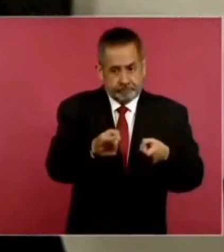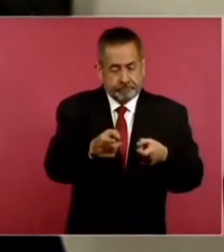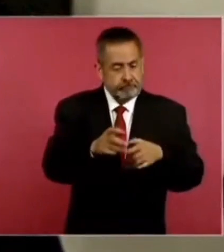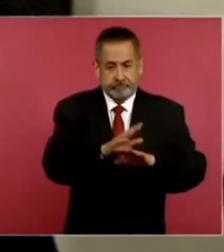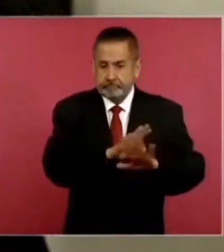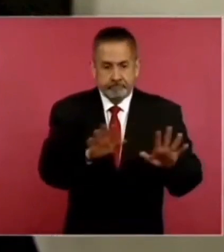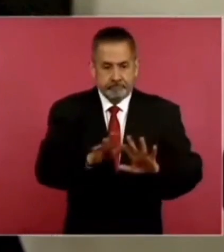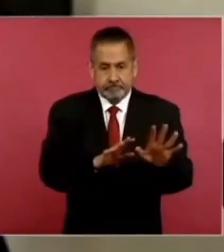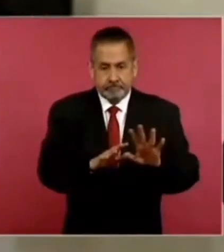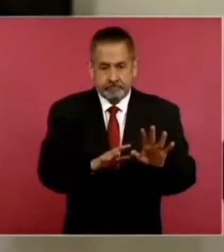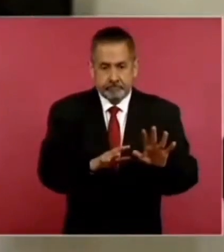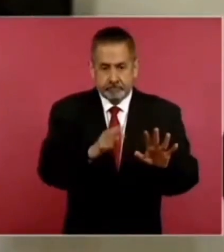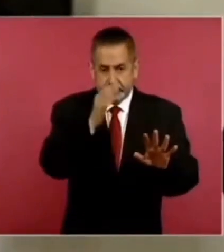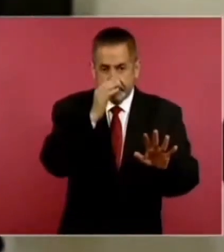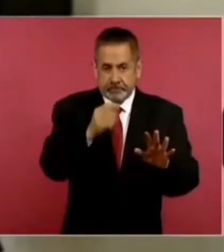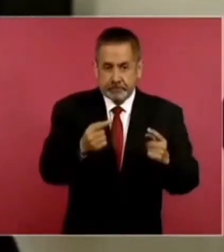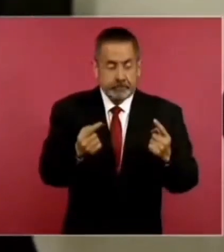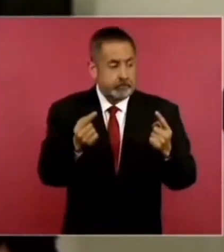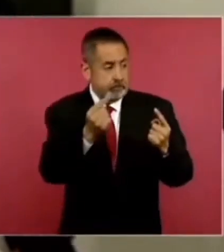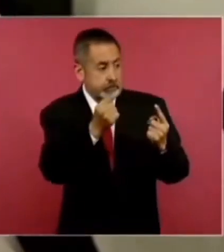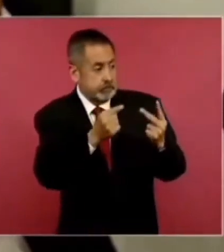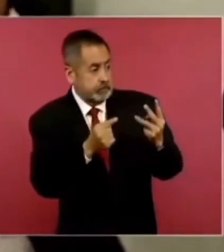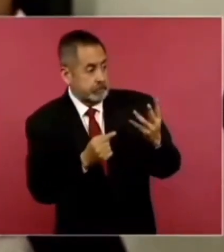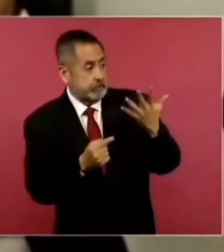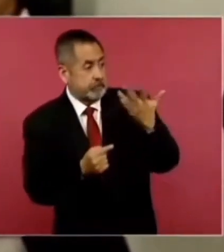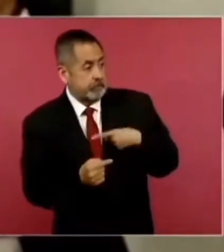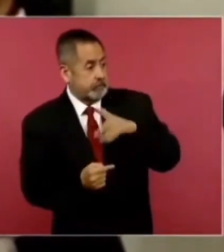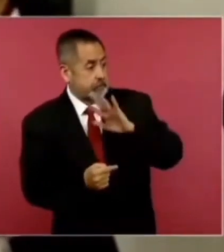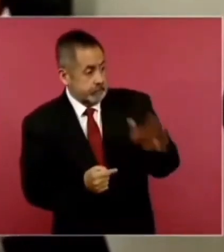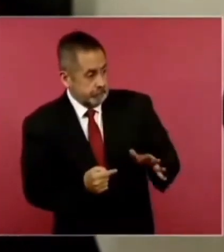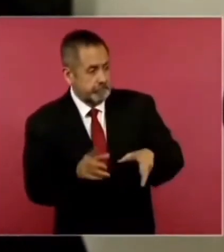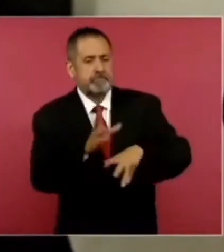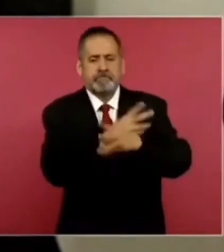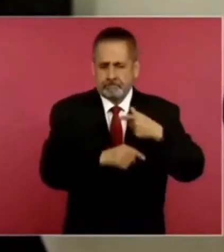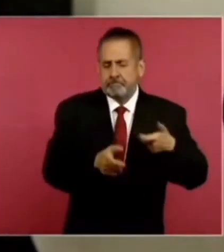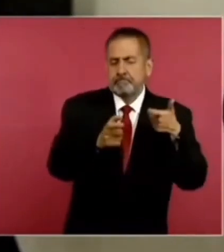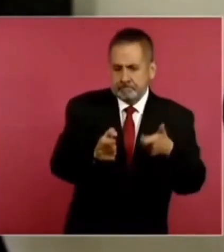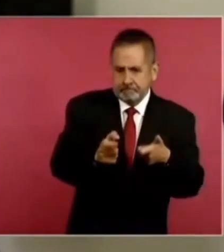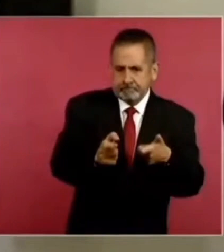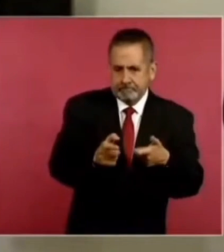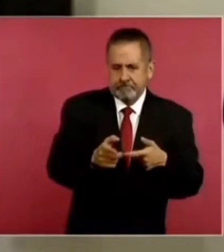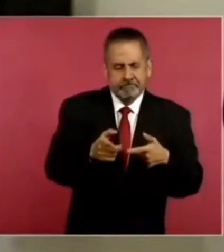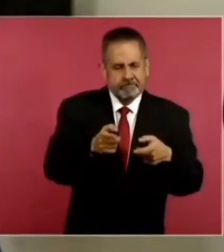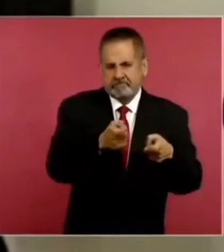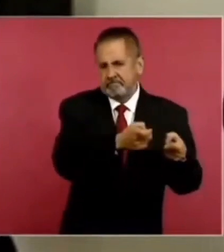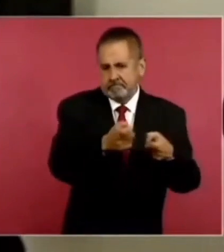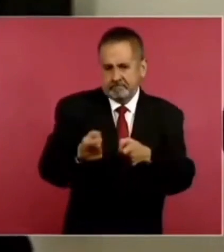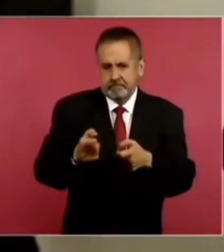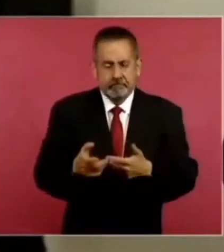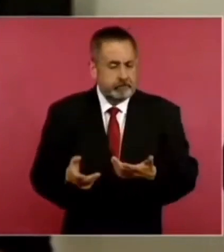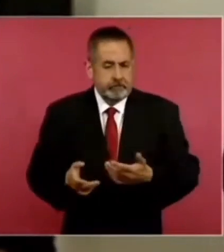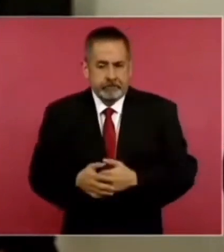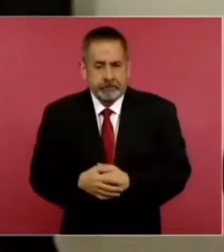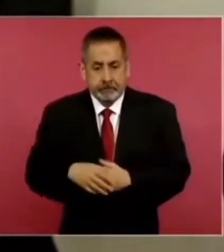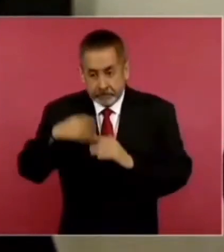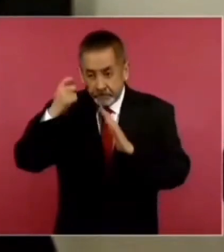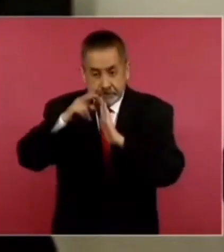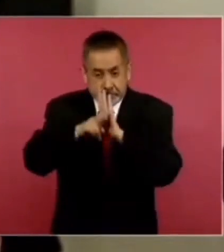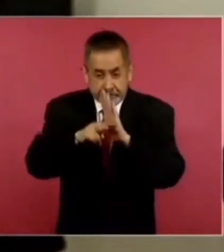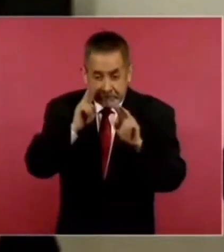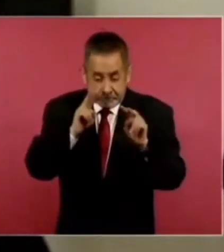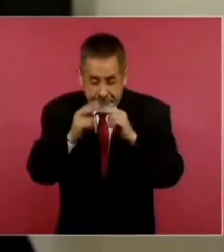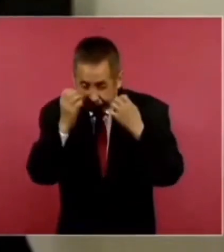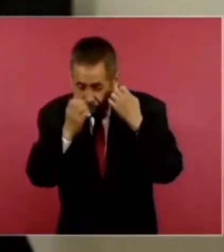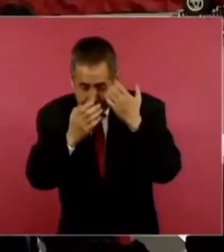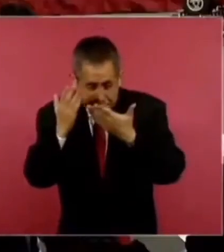cayeran 5 elementos de la Secretaría de Defensa Nacional. Recientemente se han analizado los videos y se ve que los elementos de